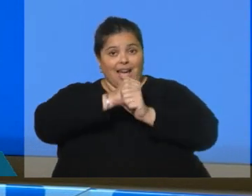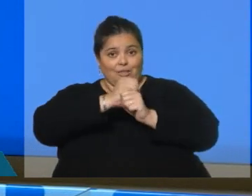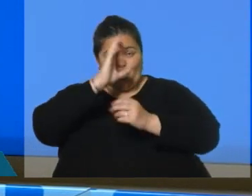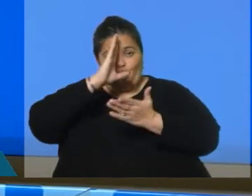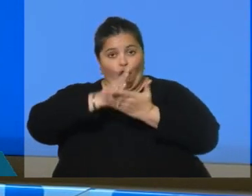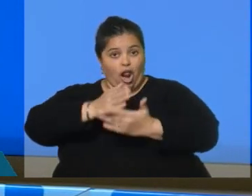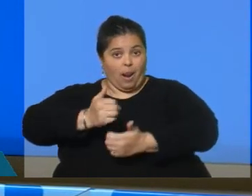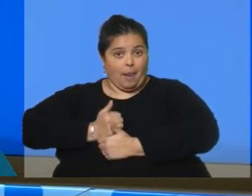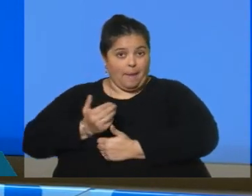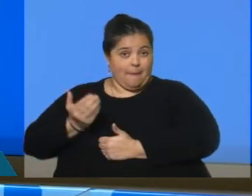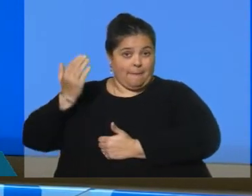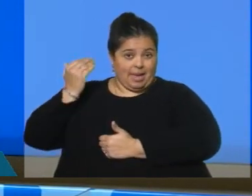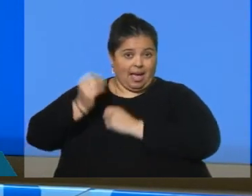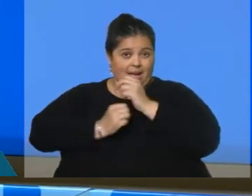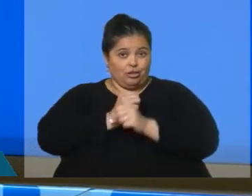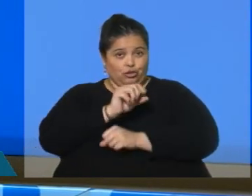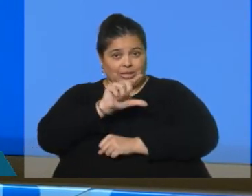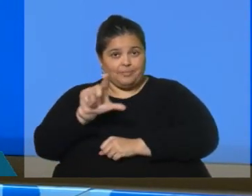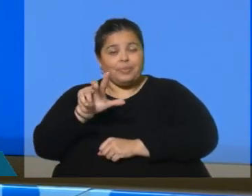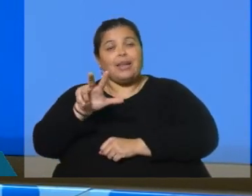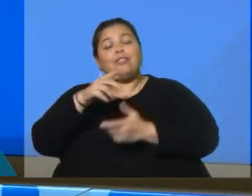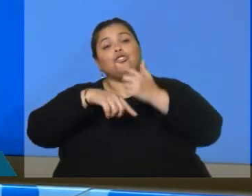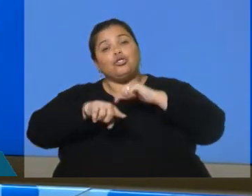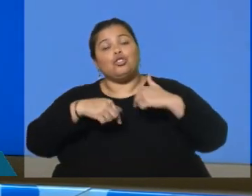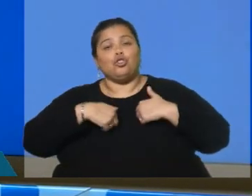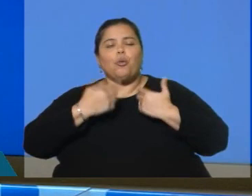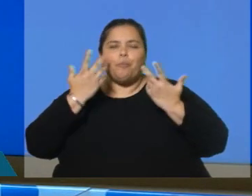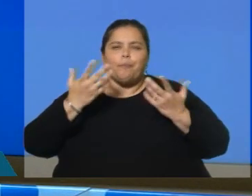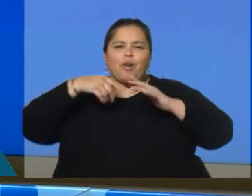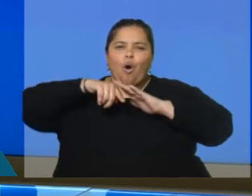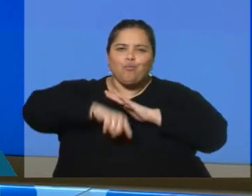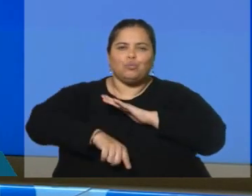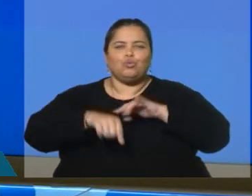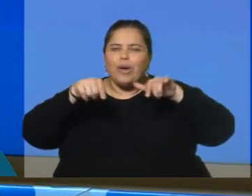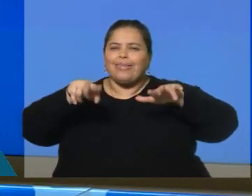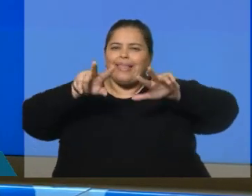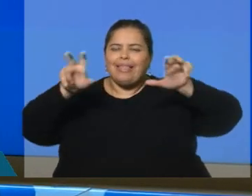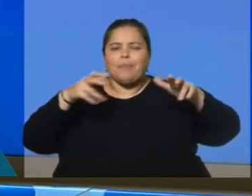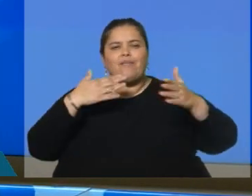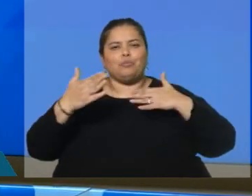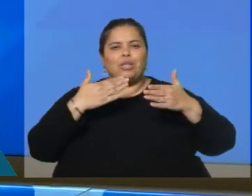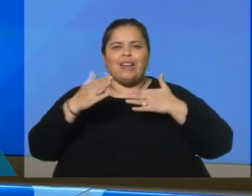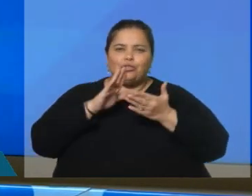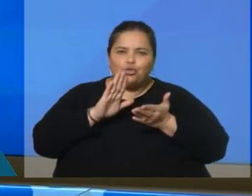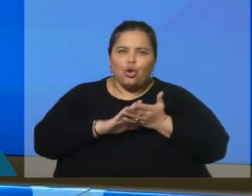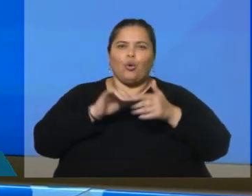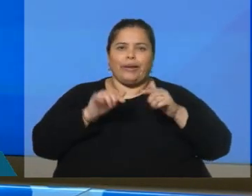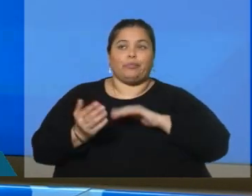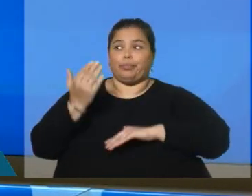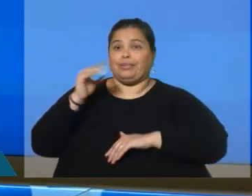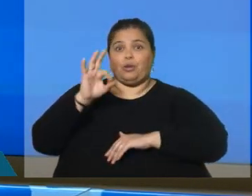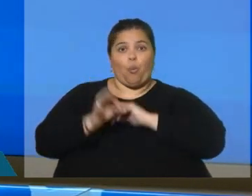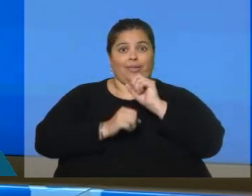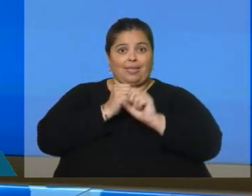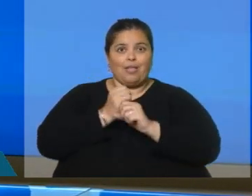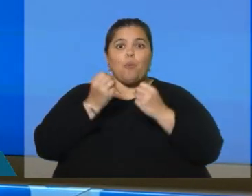de estado y nosotros vamos a profundizar un poquito más sobre ese tema vamos a hablar del pasado reciente por eso nuestro invitado es